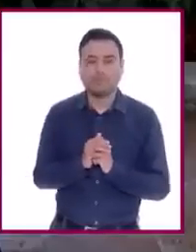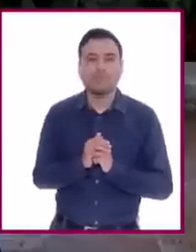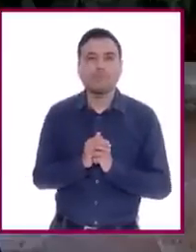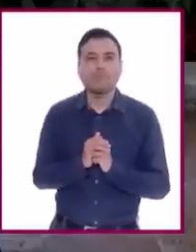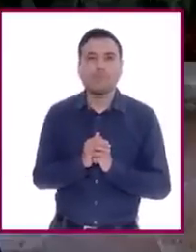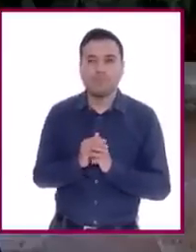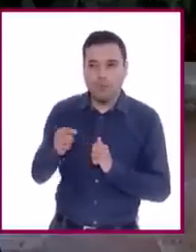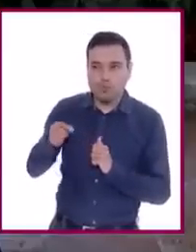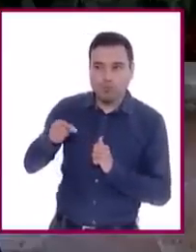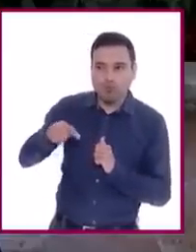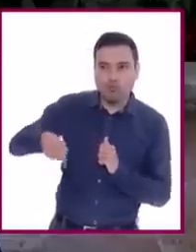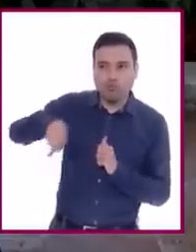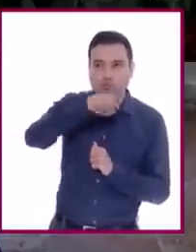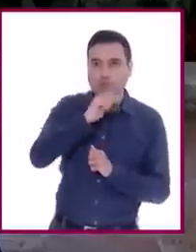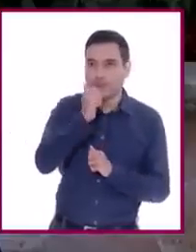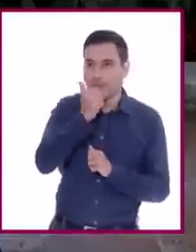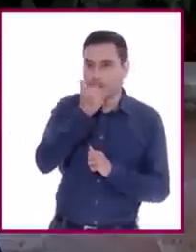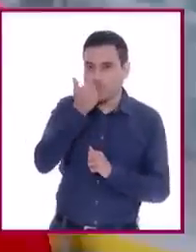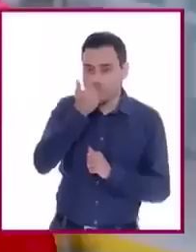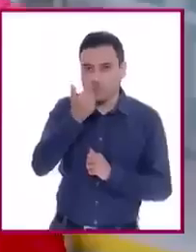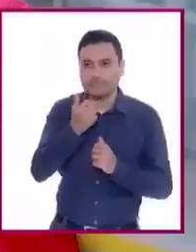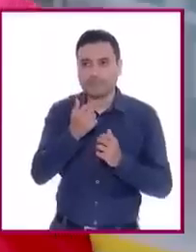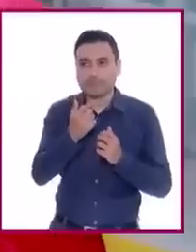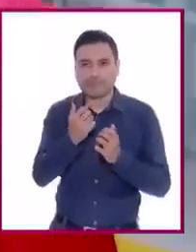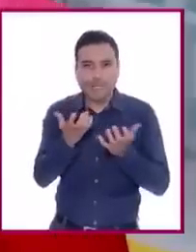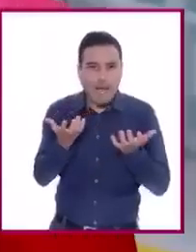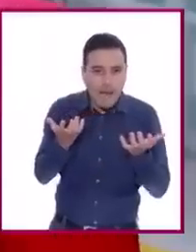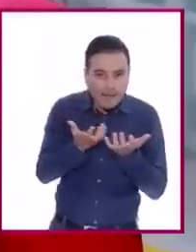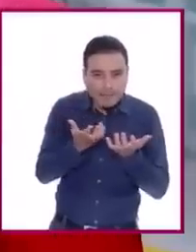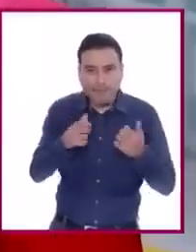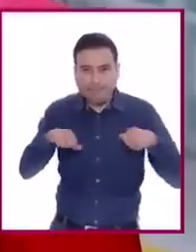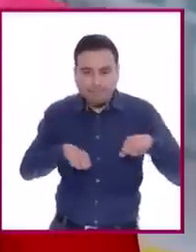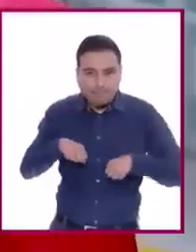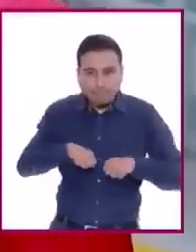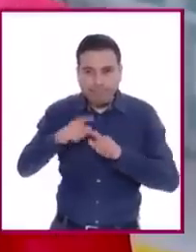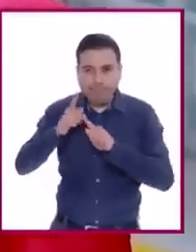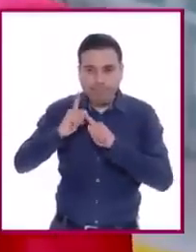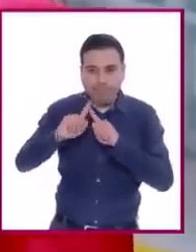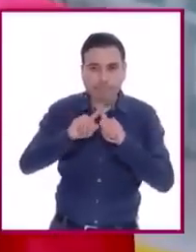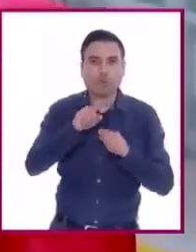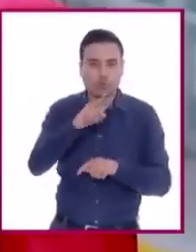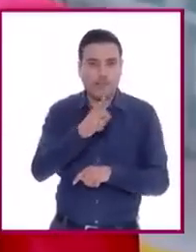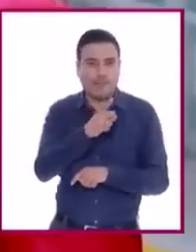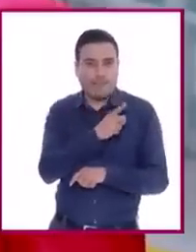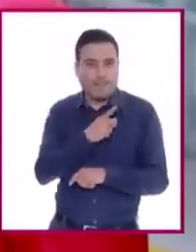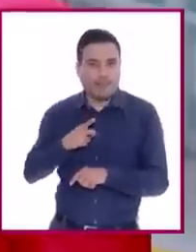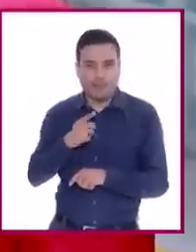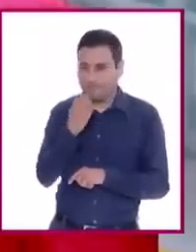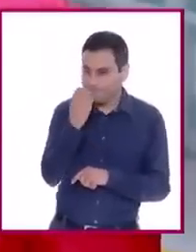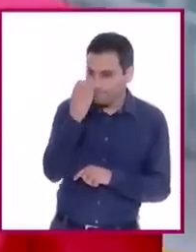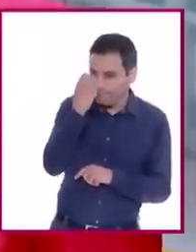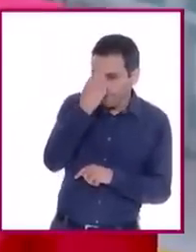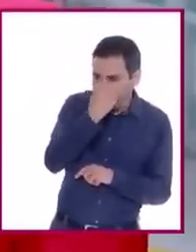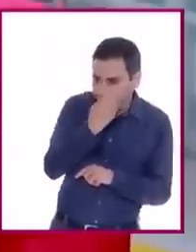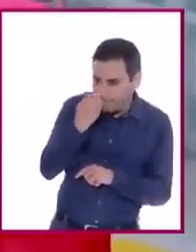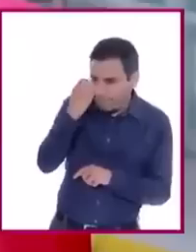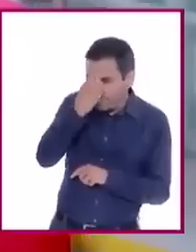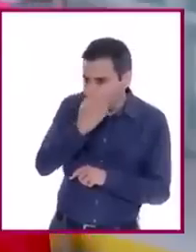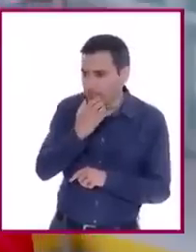realizado hasta el momento por las alumnas y los alumnos y puedan reorientar puedan ellos también